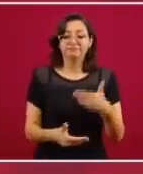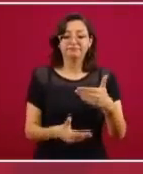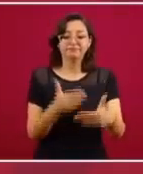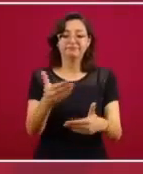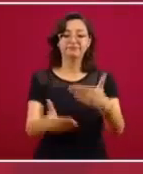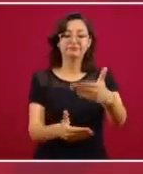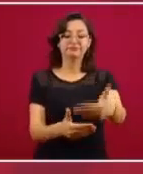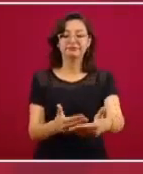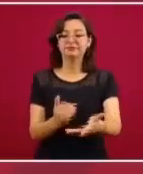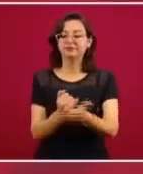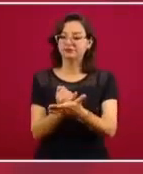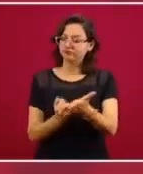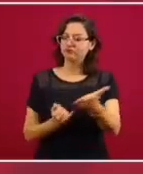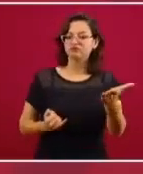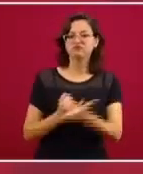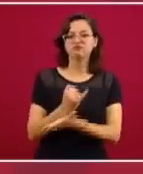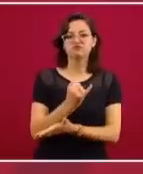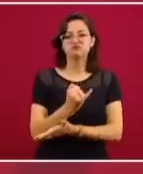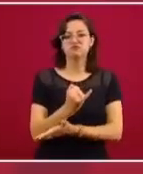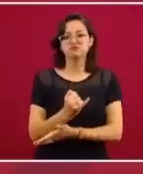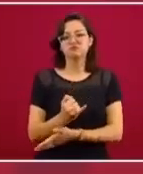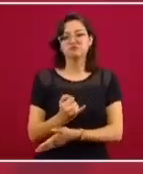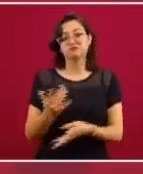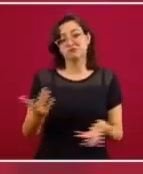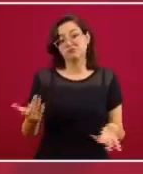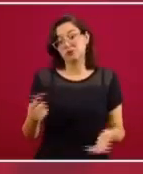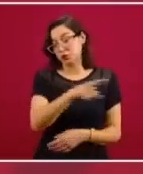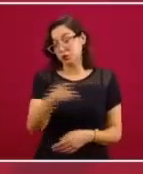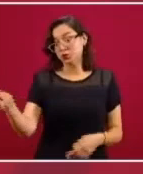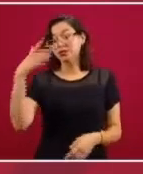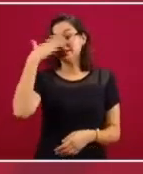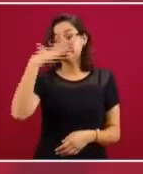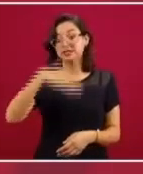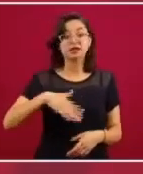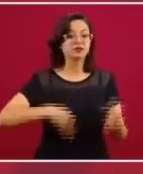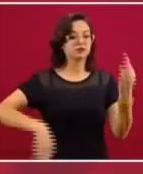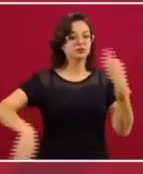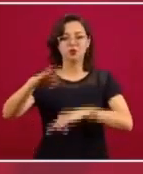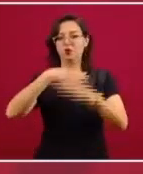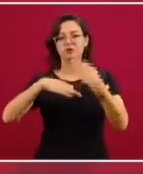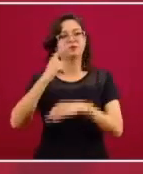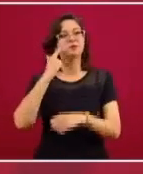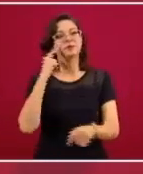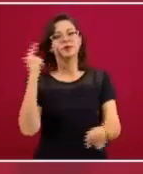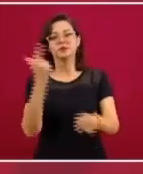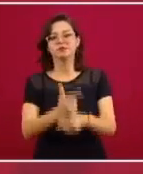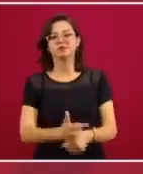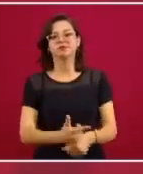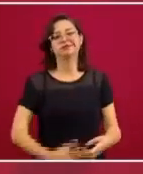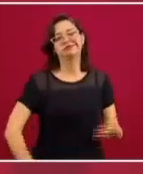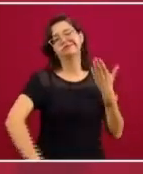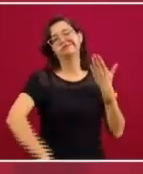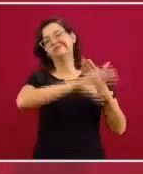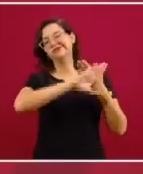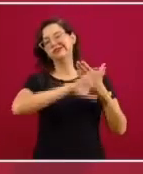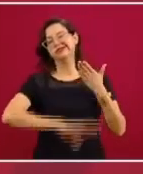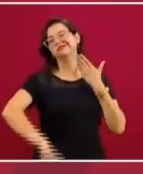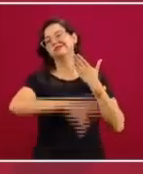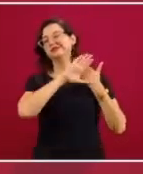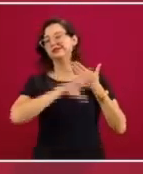ya lo saben, como es público y notorio, pues toda una